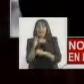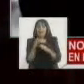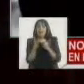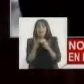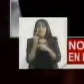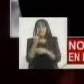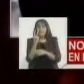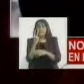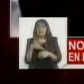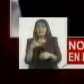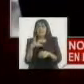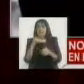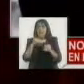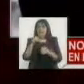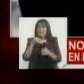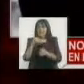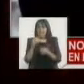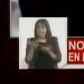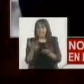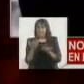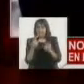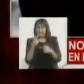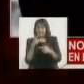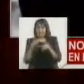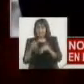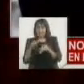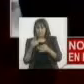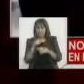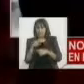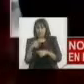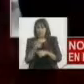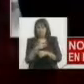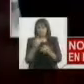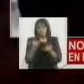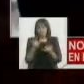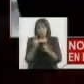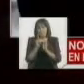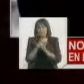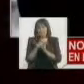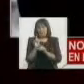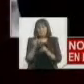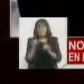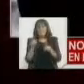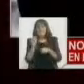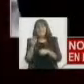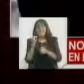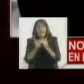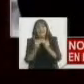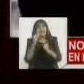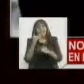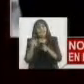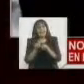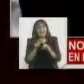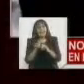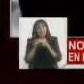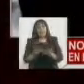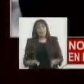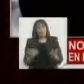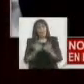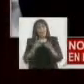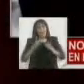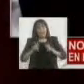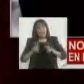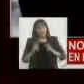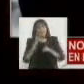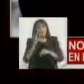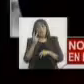sintió usted el ambiente en ese gran Salón de la Justicia? Obviamente nosotros estuvimos unos minutos, pero al final de cuentas también es un punto importante analizar